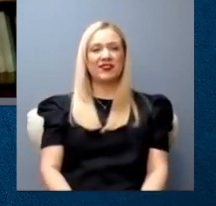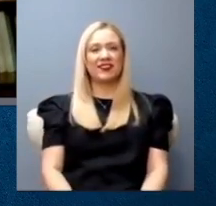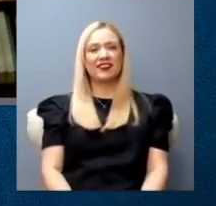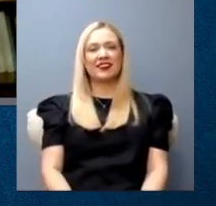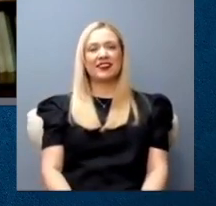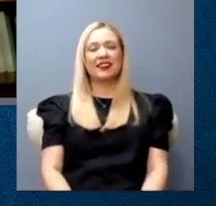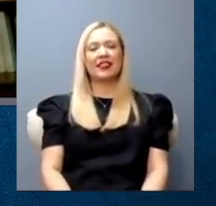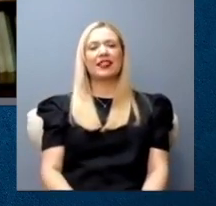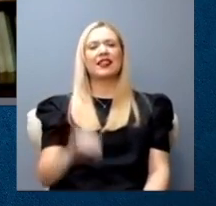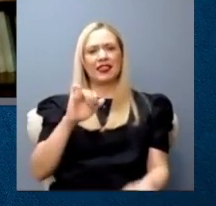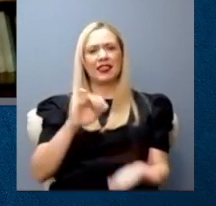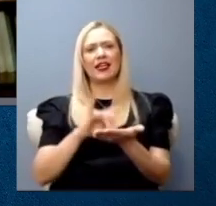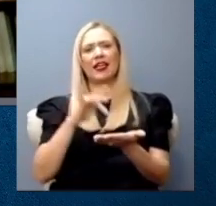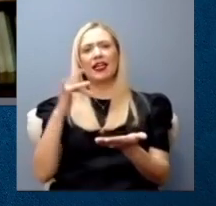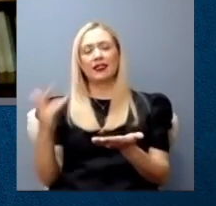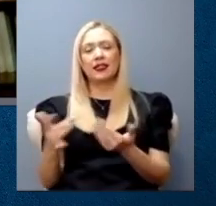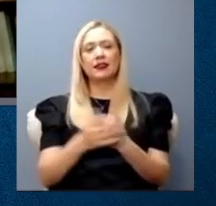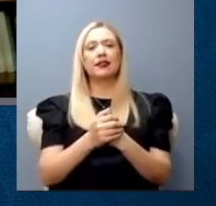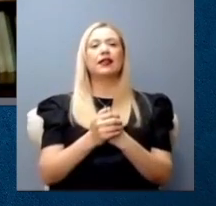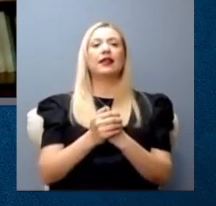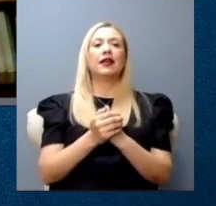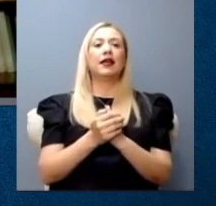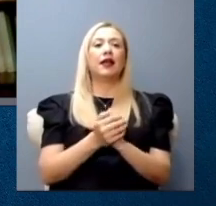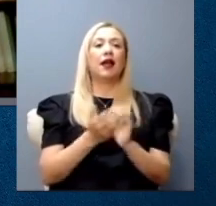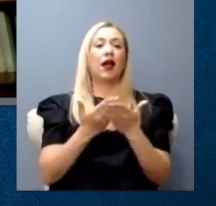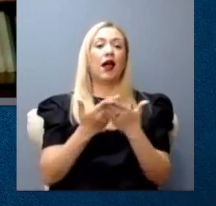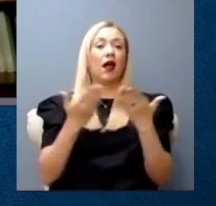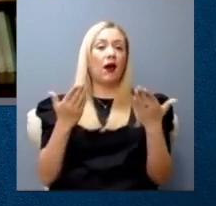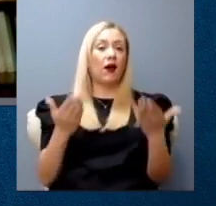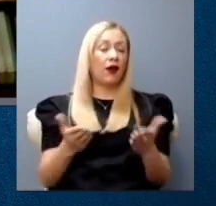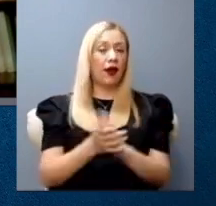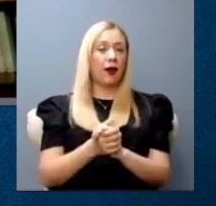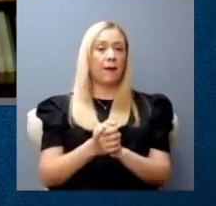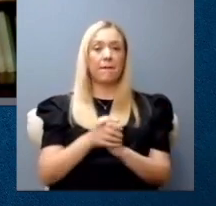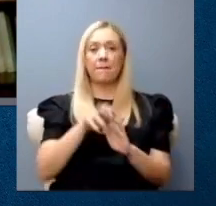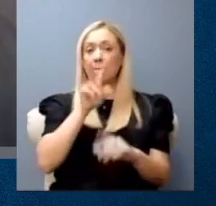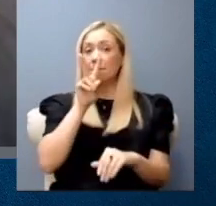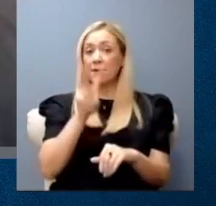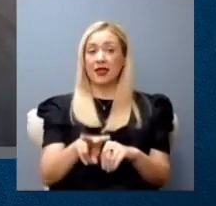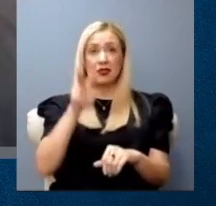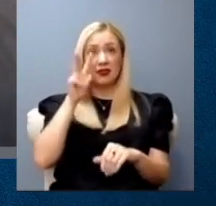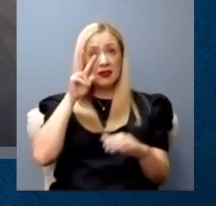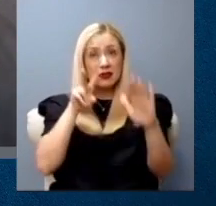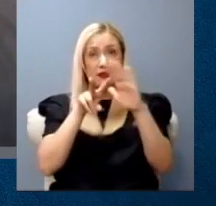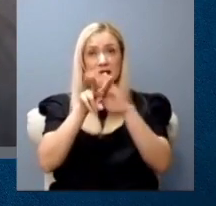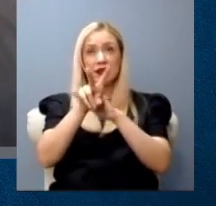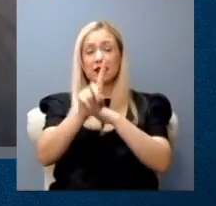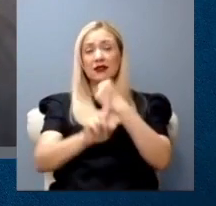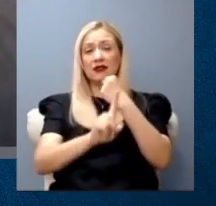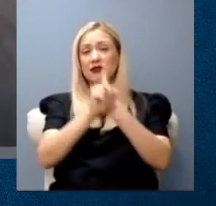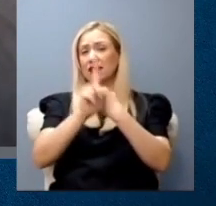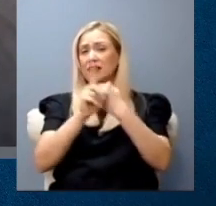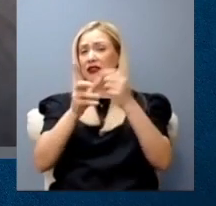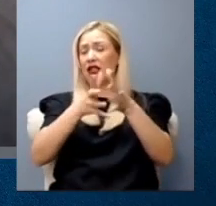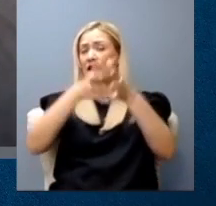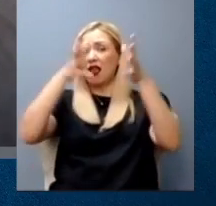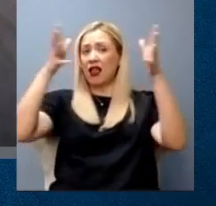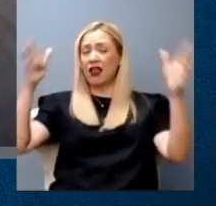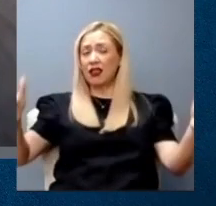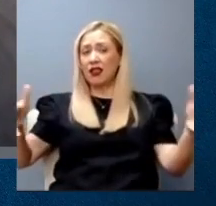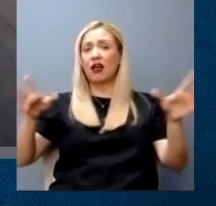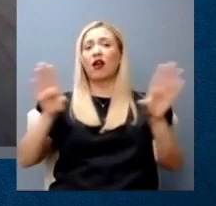Gracias. Tenemos por delante un fuerte desafío en la internalización de los derechos